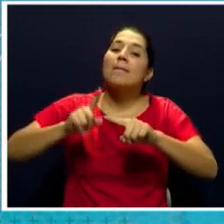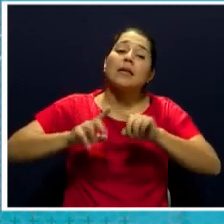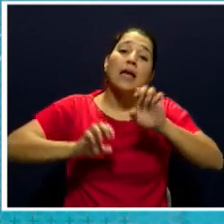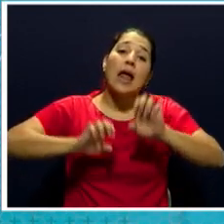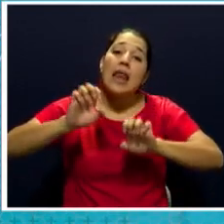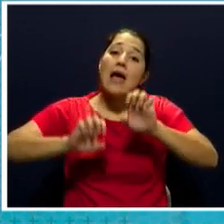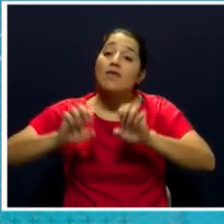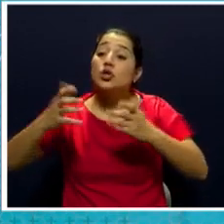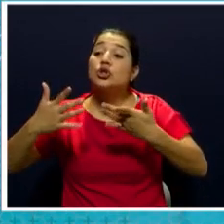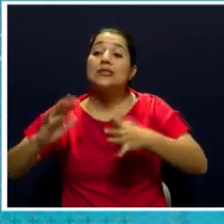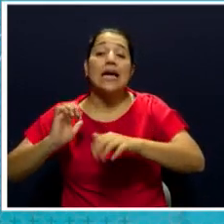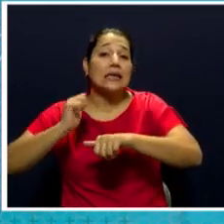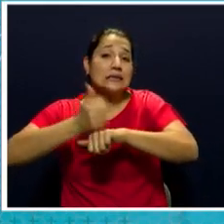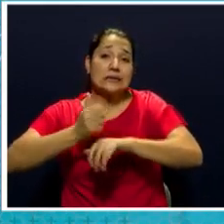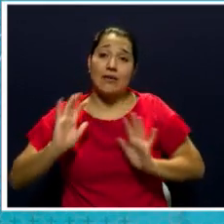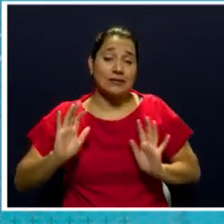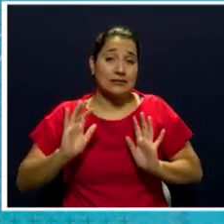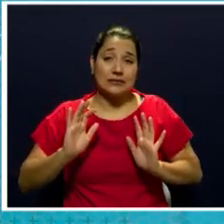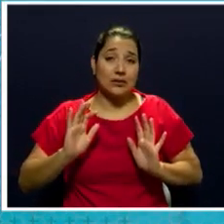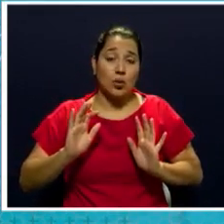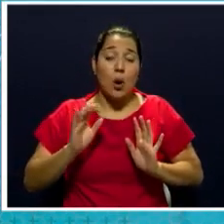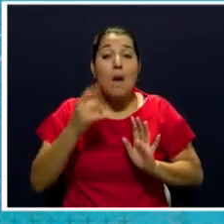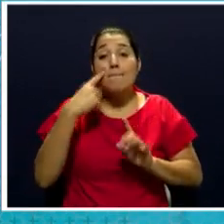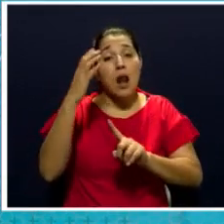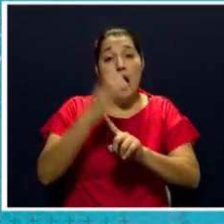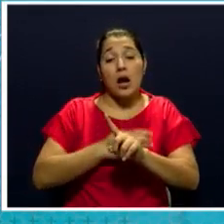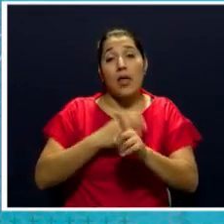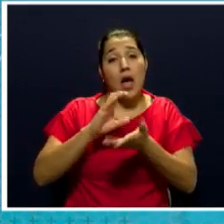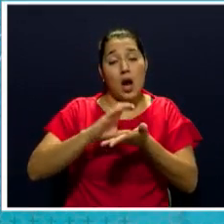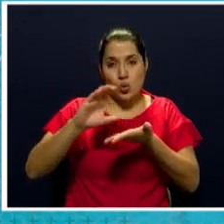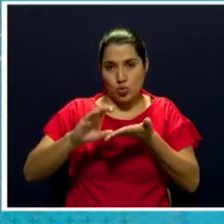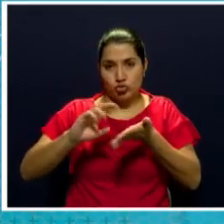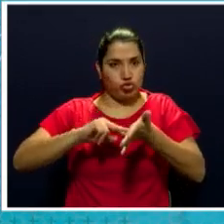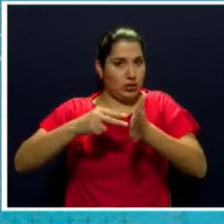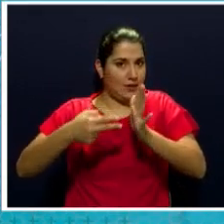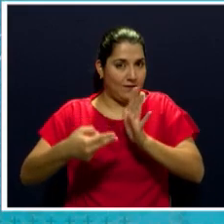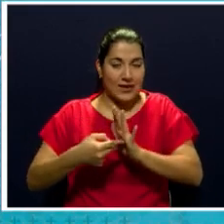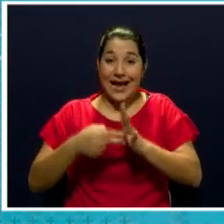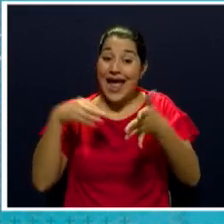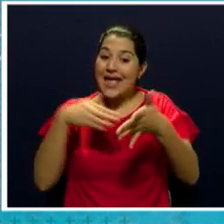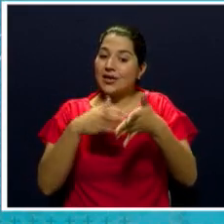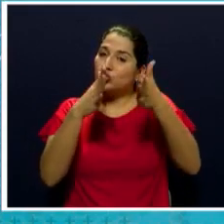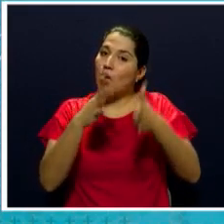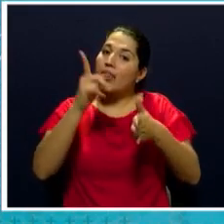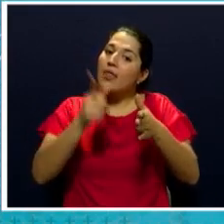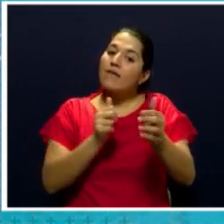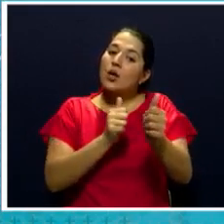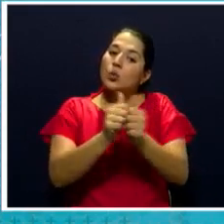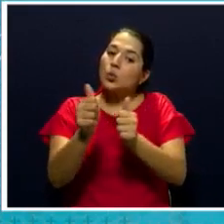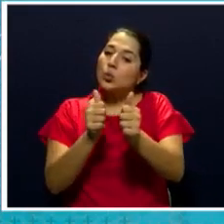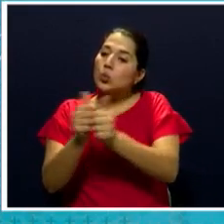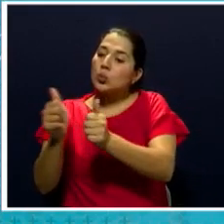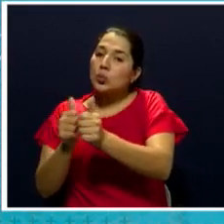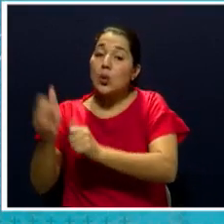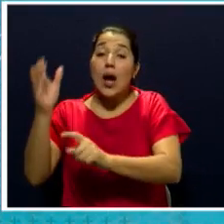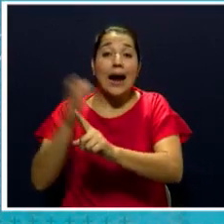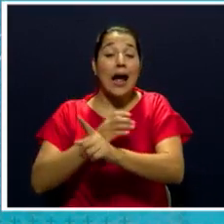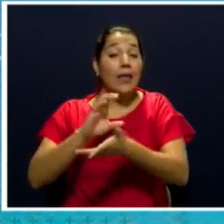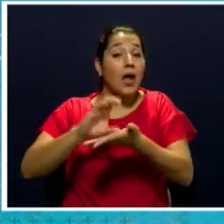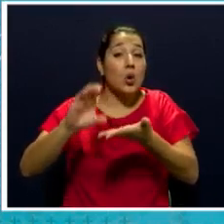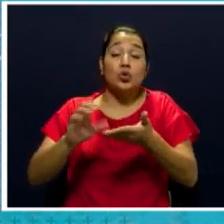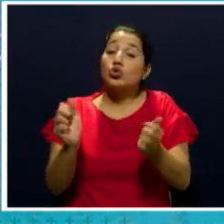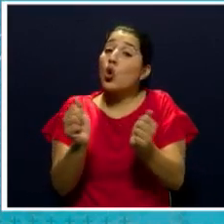en el reglamento de evaluación para cada asignatura. Es decir, los estudiantes tienen que pasar sus asignaturas con la mínima nota requerida, que